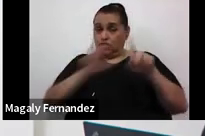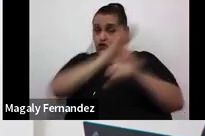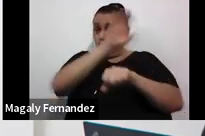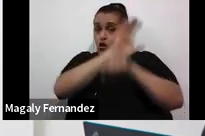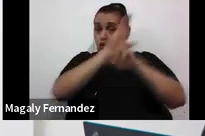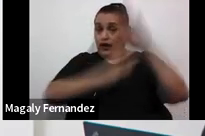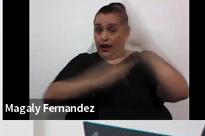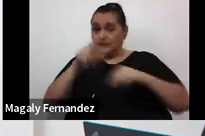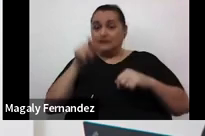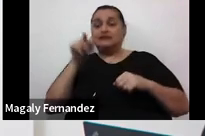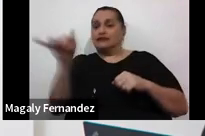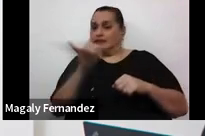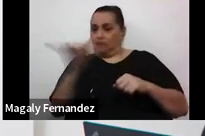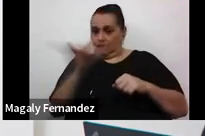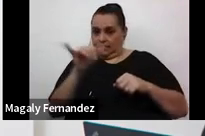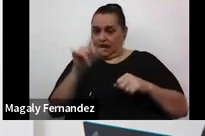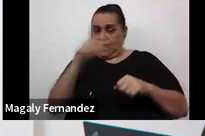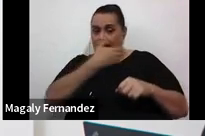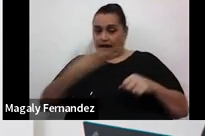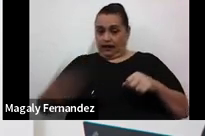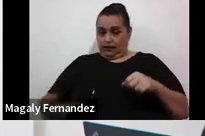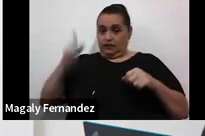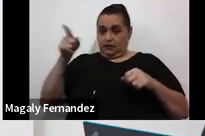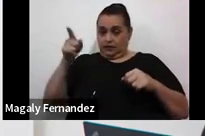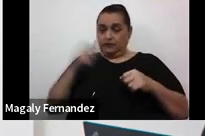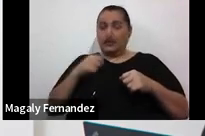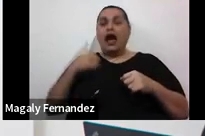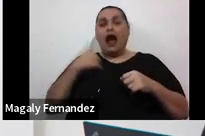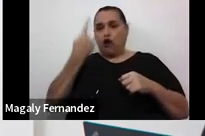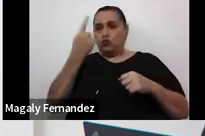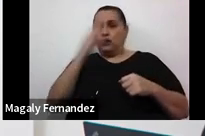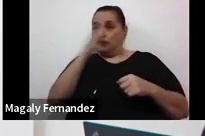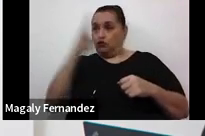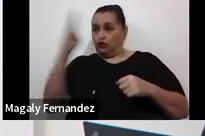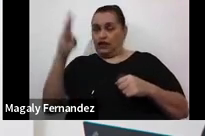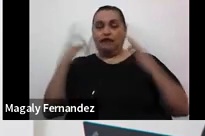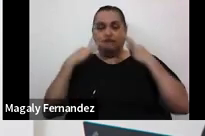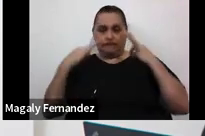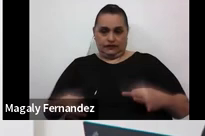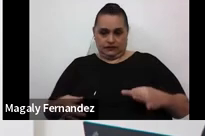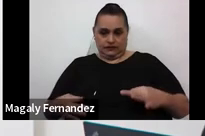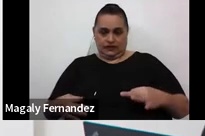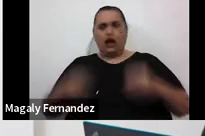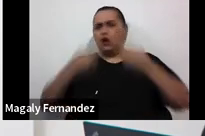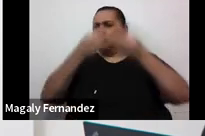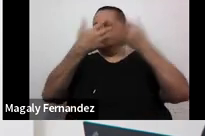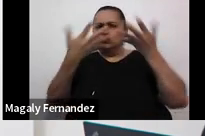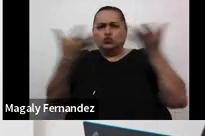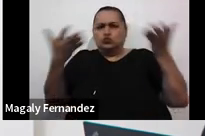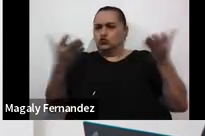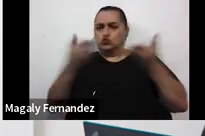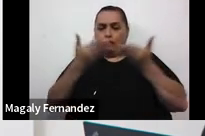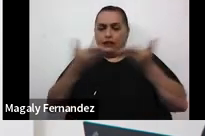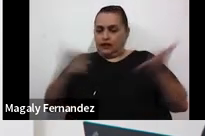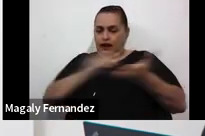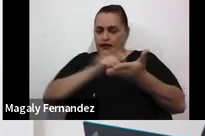en Heredia hay una biblioteca física en donde hay muchísimo material escrito